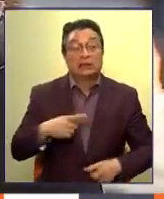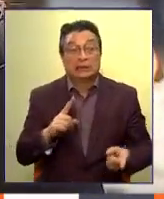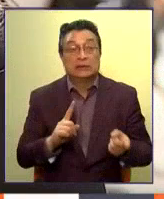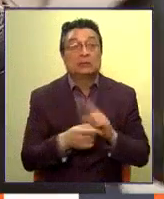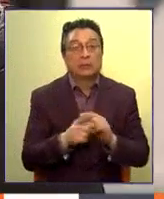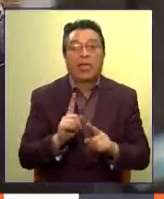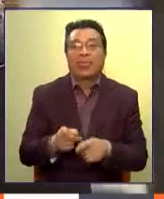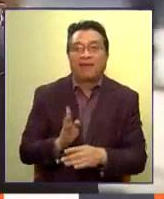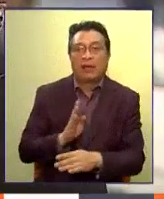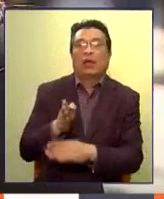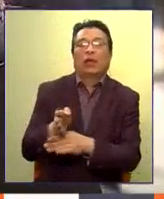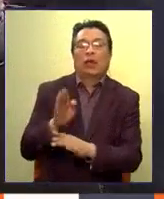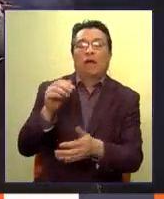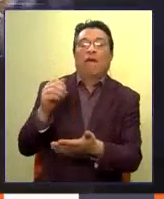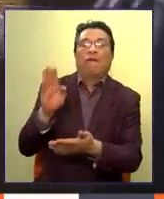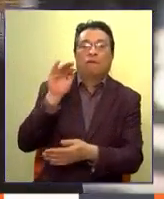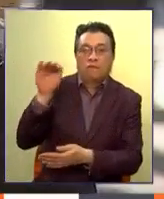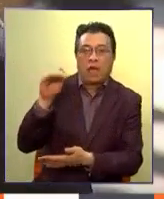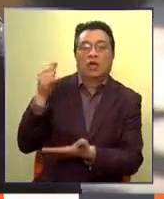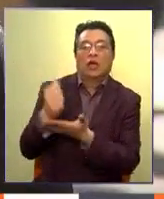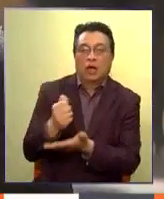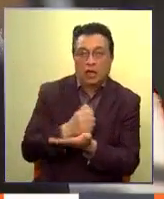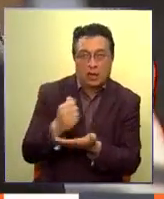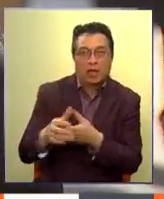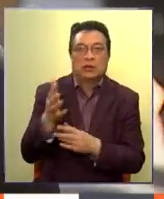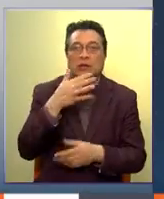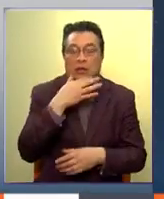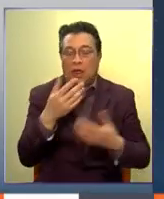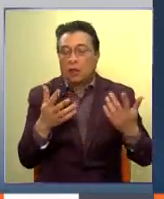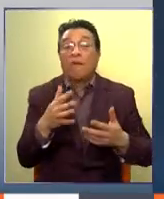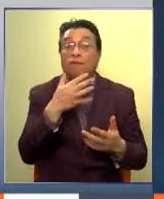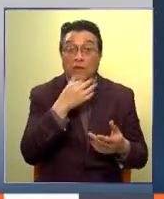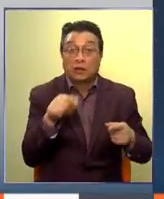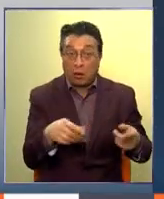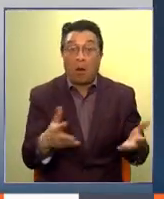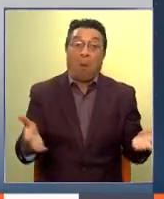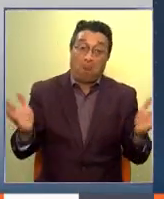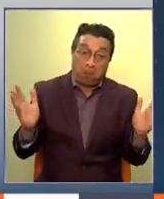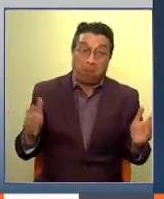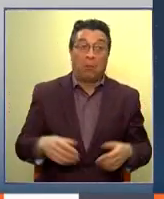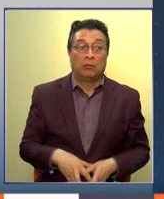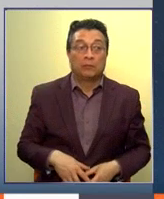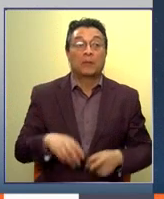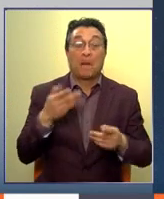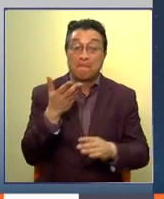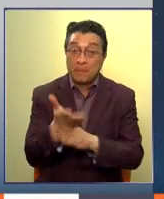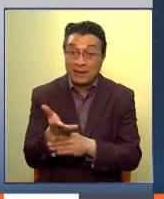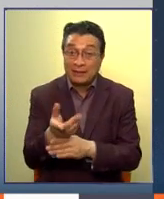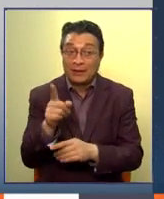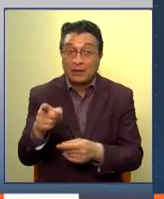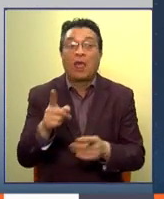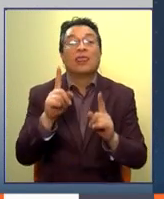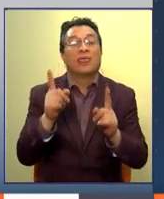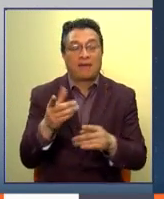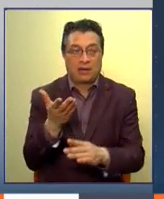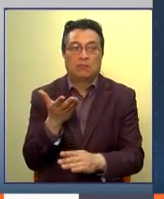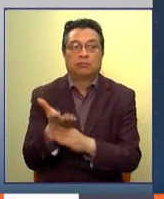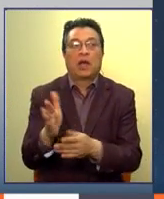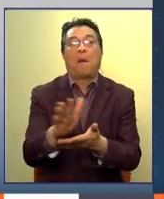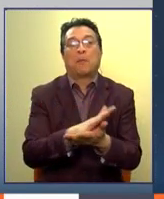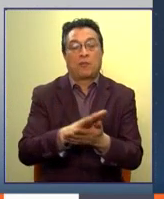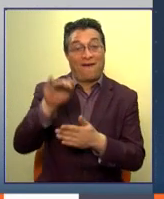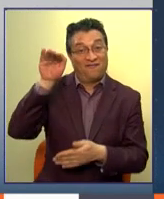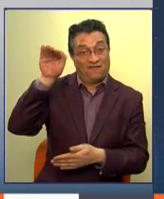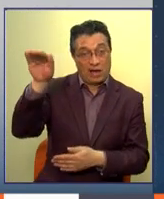al banco, hacer más trámites, y si te dan las facilidades, ¿por qué no? Para pedir la portabilidad debe solicitar, por ejemplo, a su